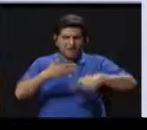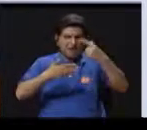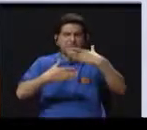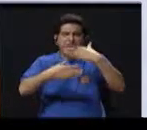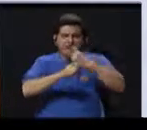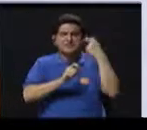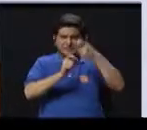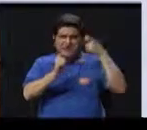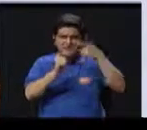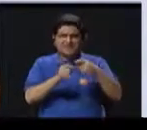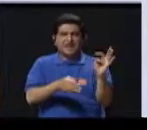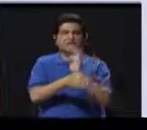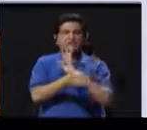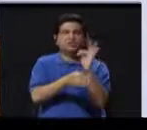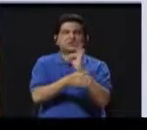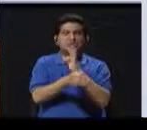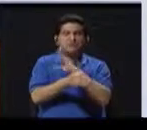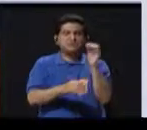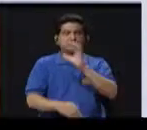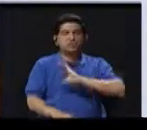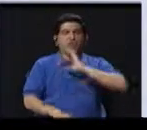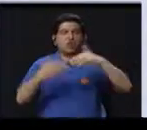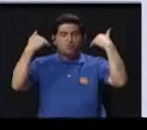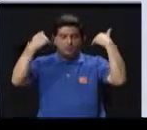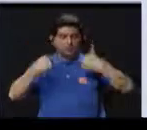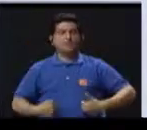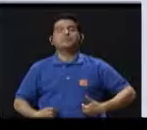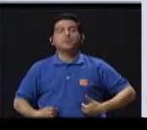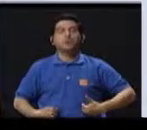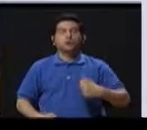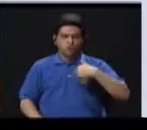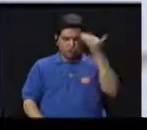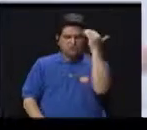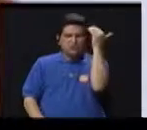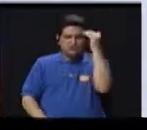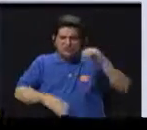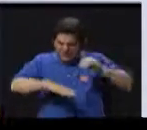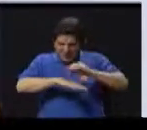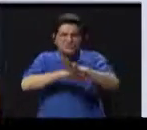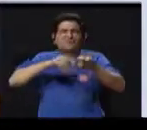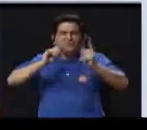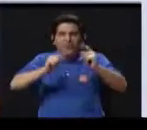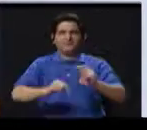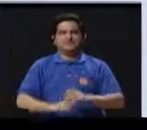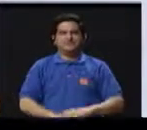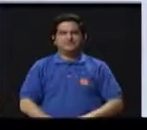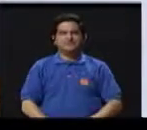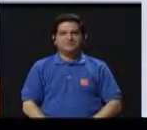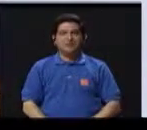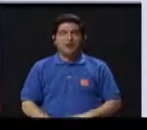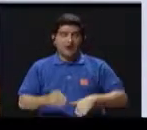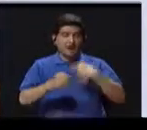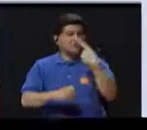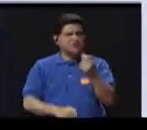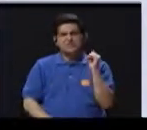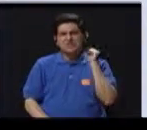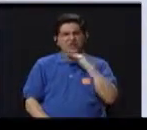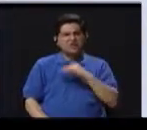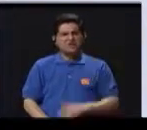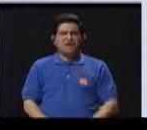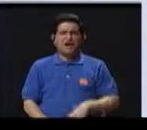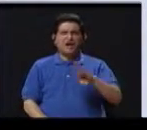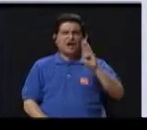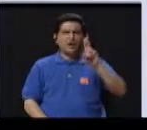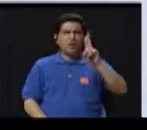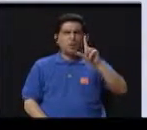precisamente, hice sobre televisión y comportamiento humano. Y sé lo que influye eso. Claro. Entonces, después decimos, qué raro